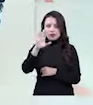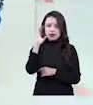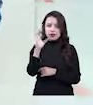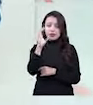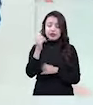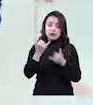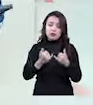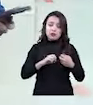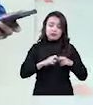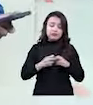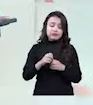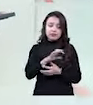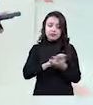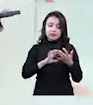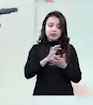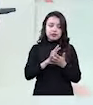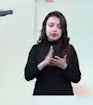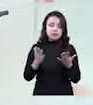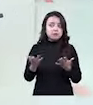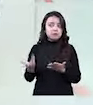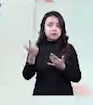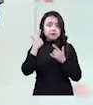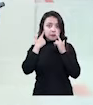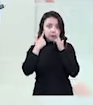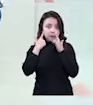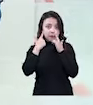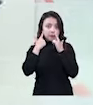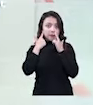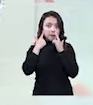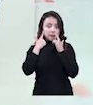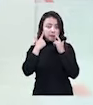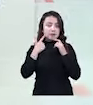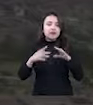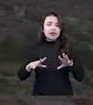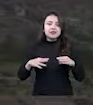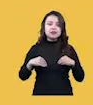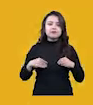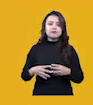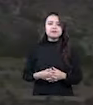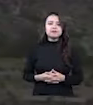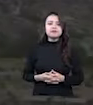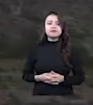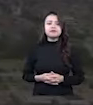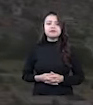un completo desastre. Lo que supimos es que Leal ya aceptó este cargo.